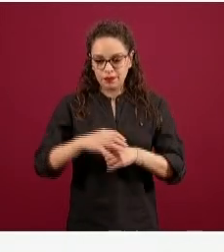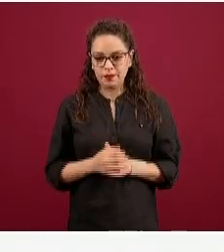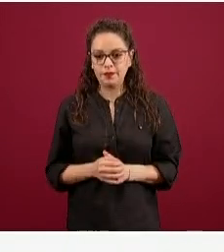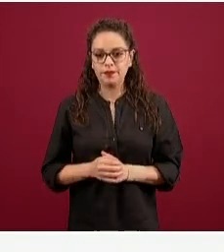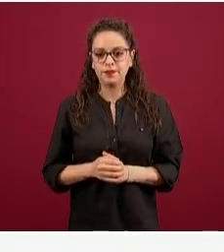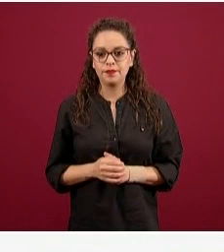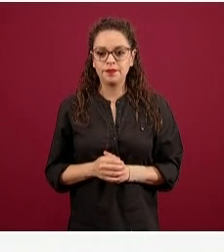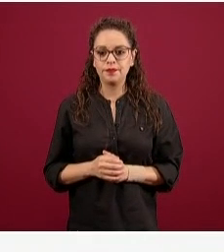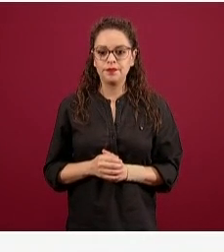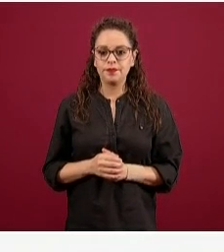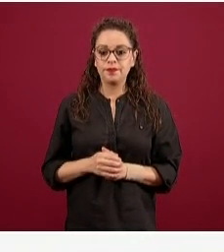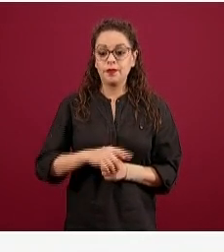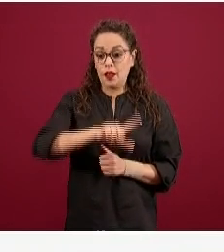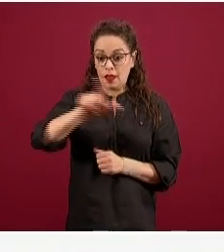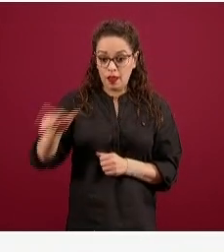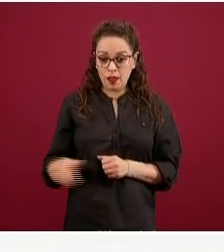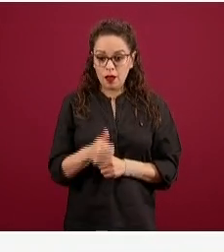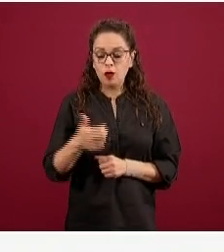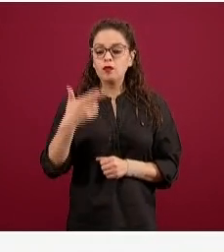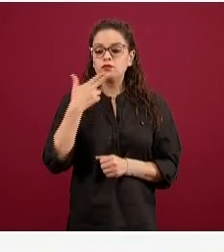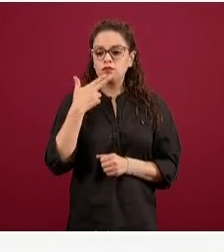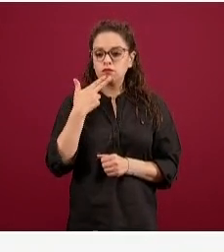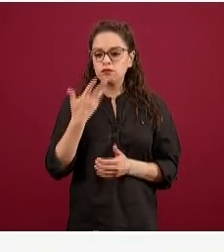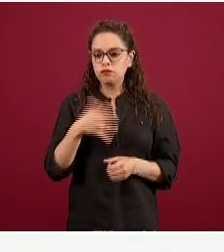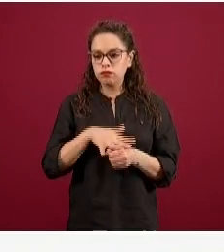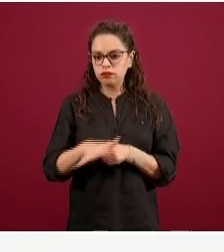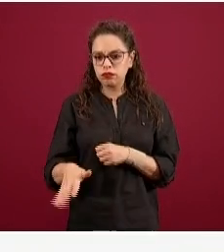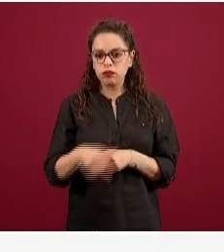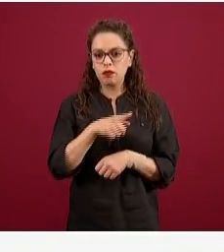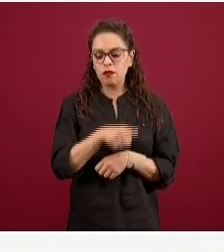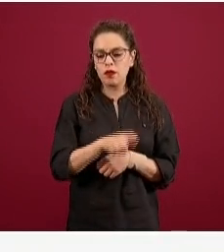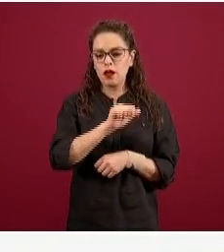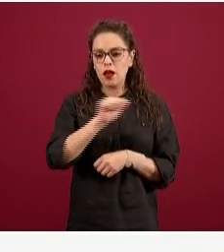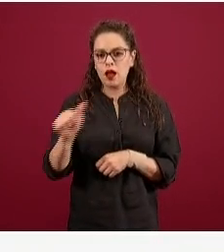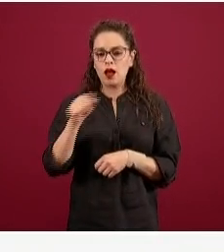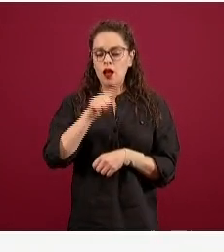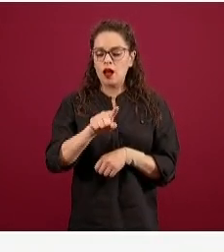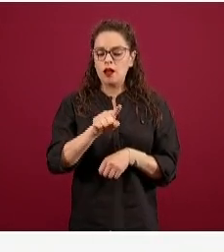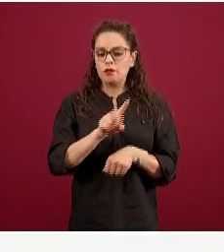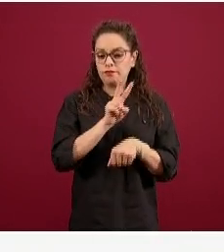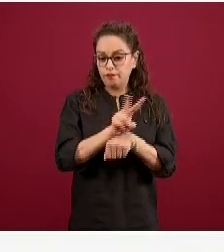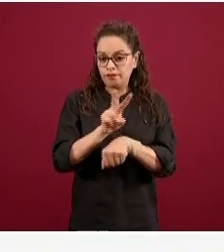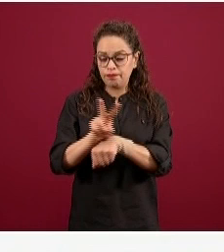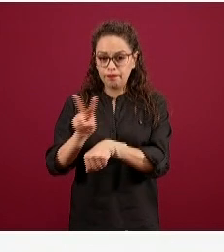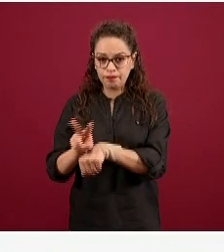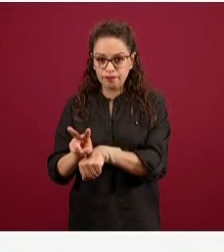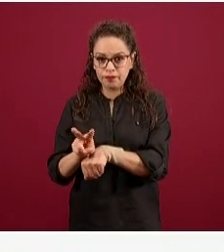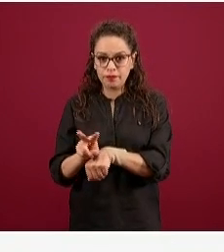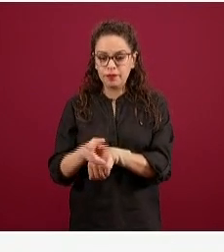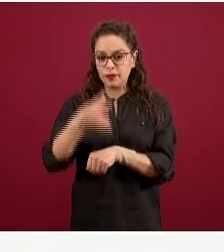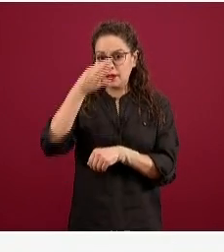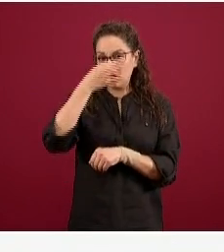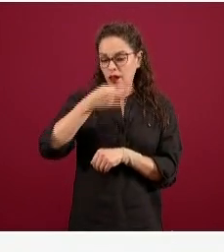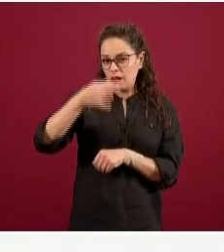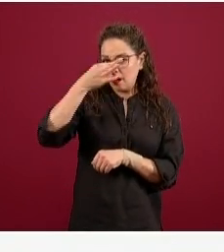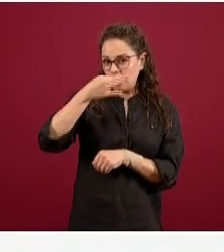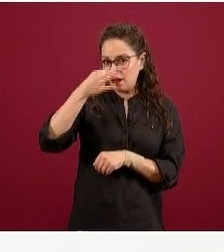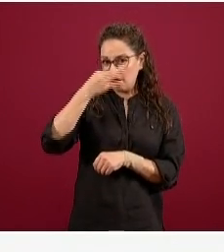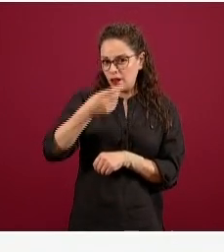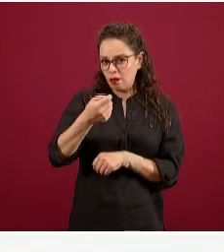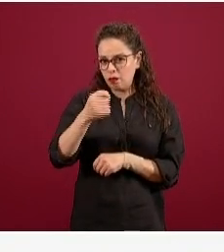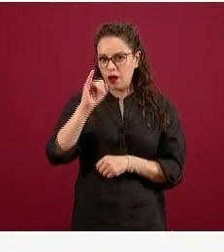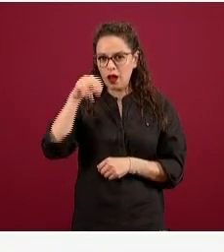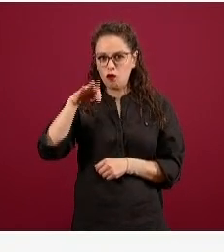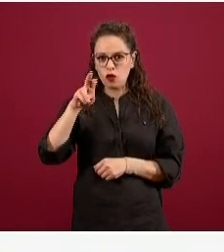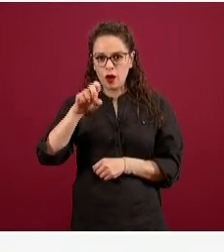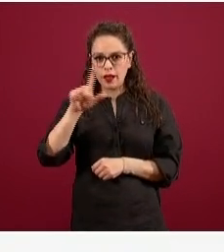componentes. Luego utilizamos el sistema de vigilancia de enfermedad tipo influenza, que en México se estableció en 2006